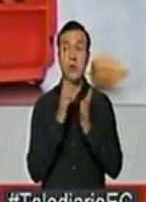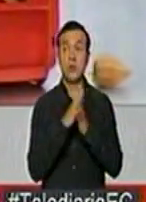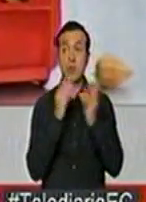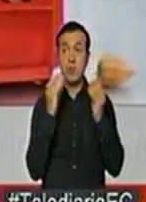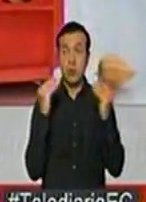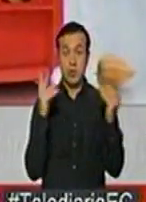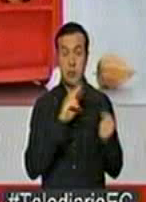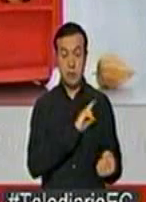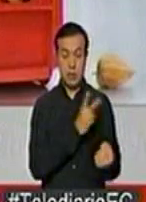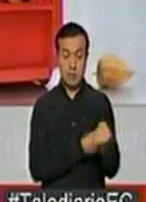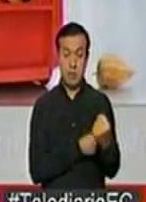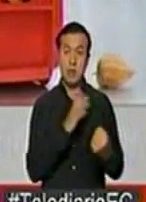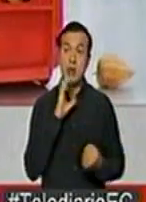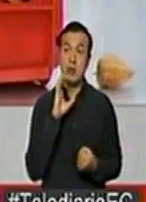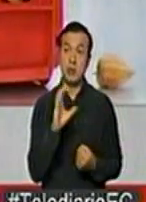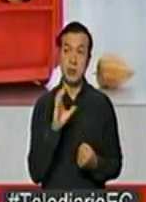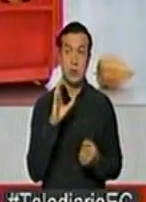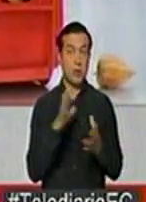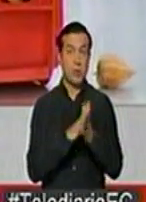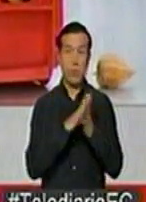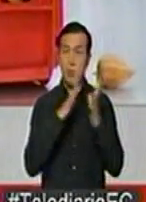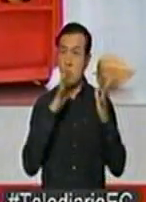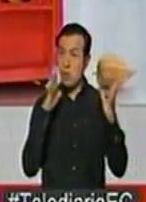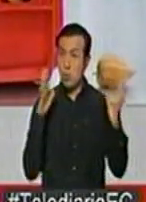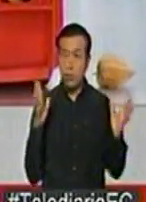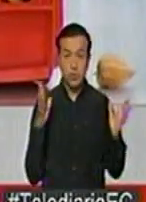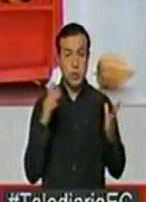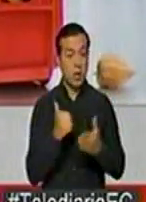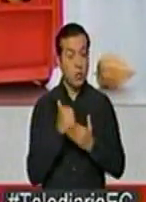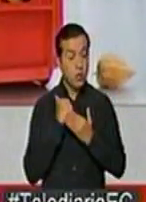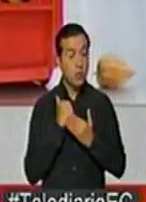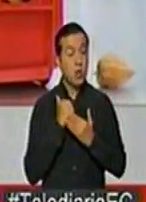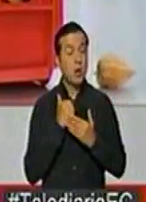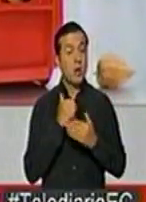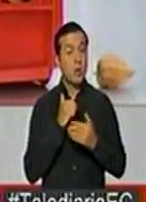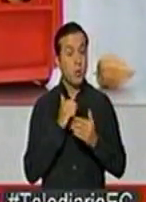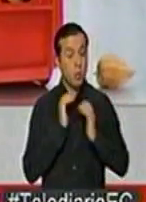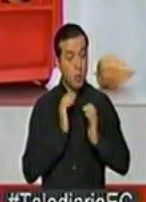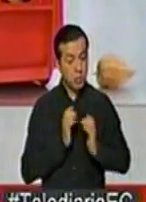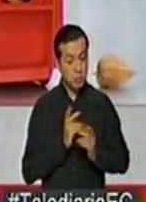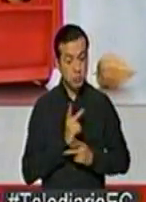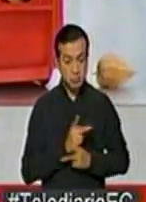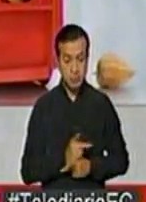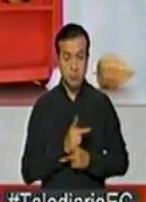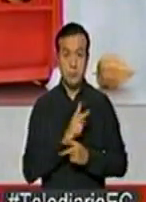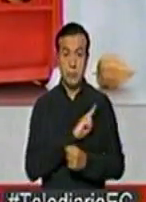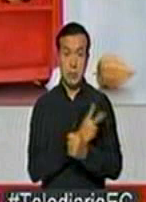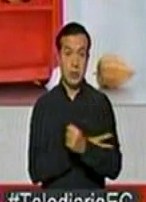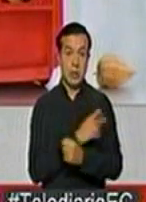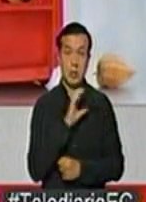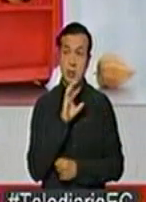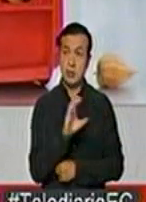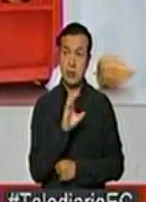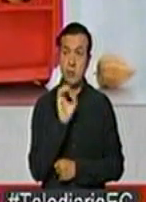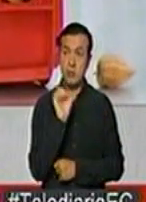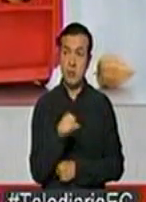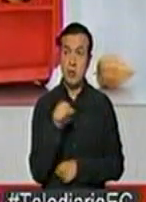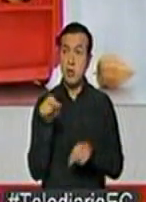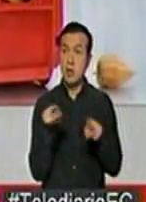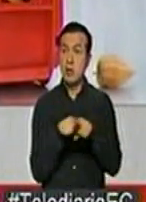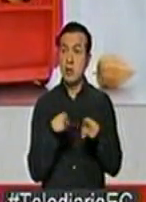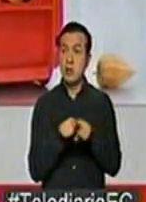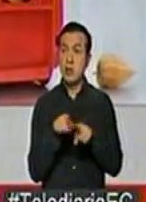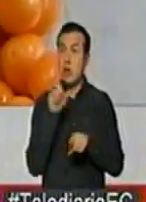contenido de vitamina C, es súper alta en antioxidantes. El contenido de la vitamina C es gigante, que la podemos comparar con el tema